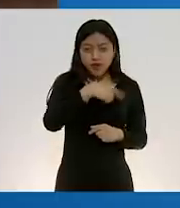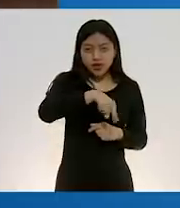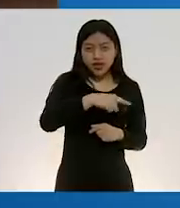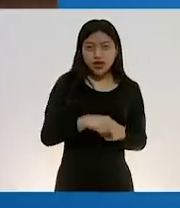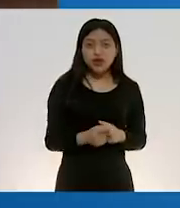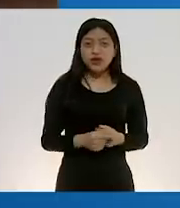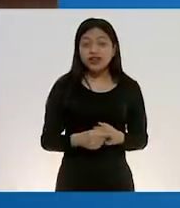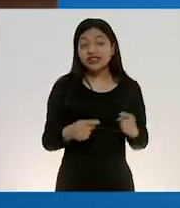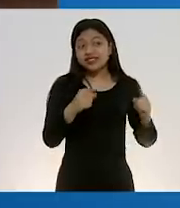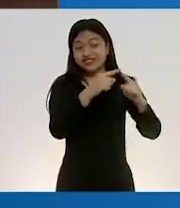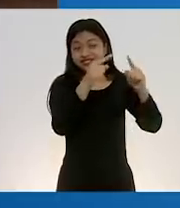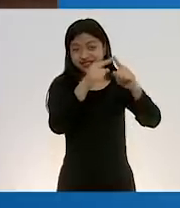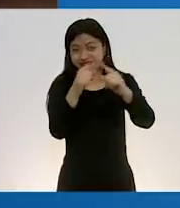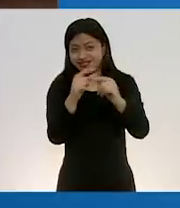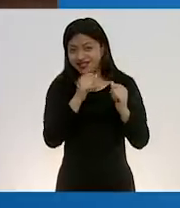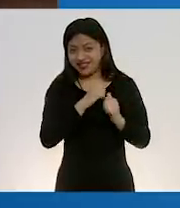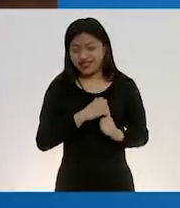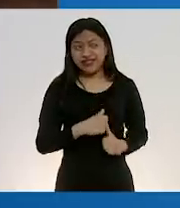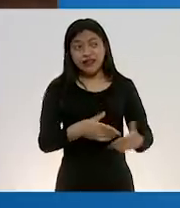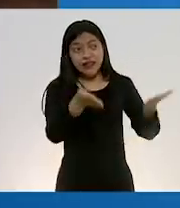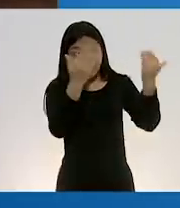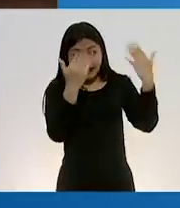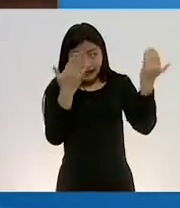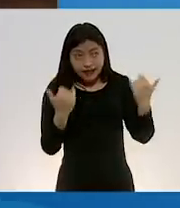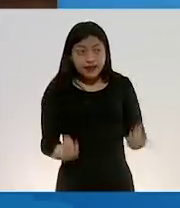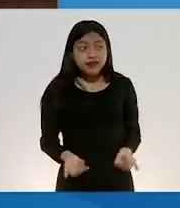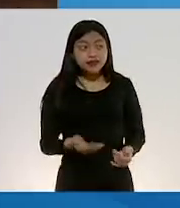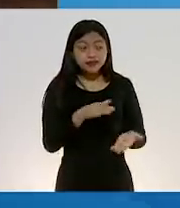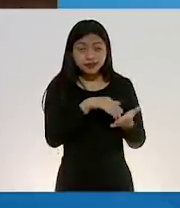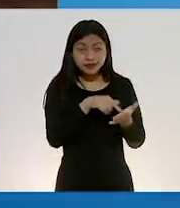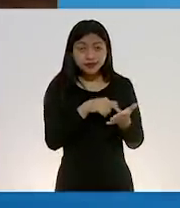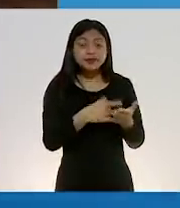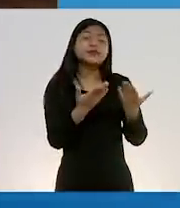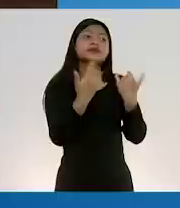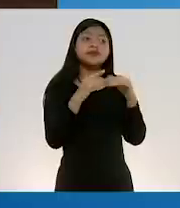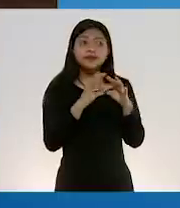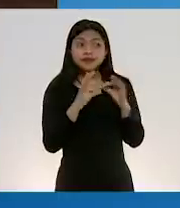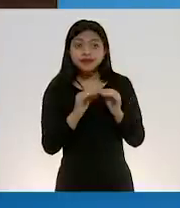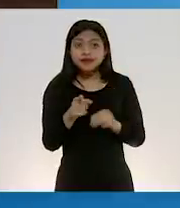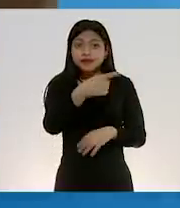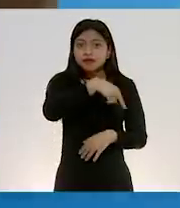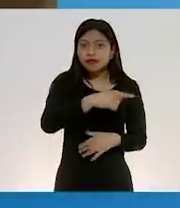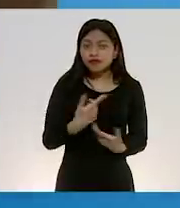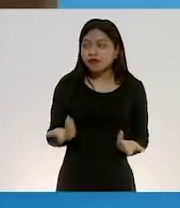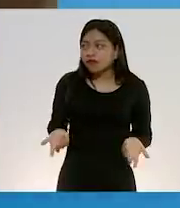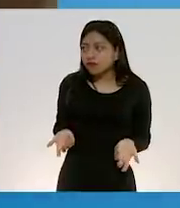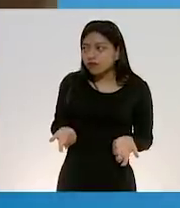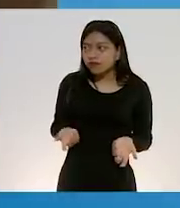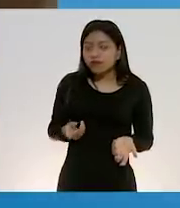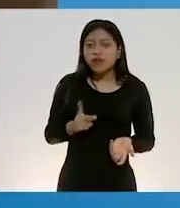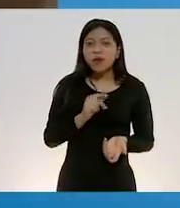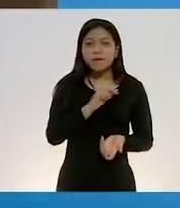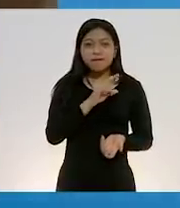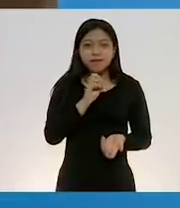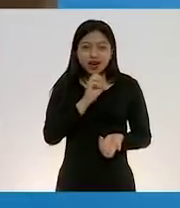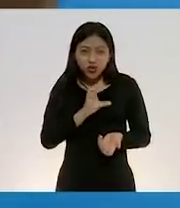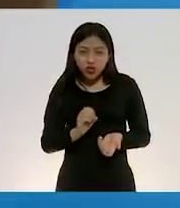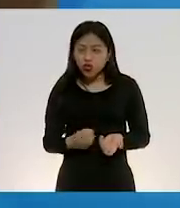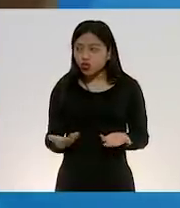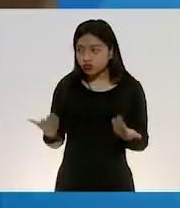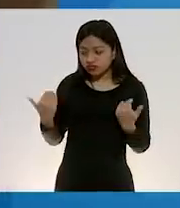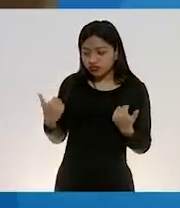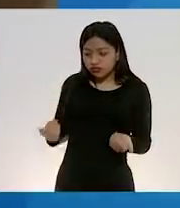los párrocos que hicieran constar la calidad. Pobres párrocos, no sabían qué hacer. Tienen que llevar 2 libros